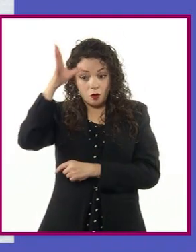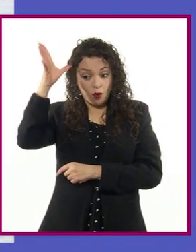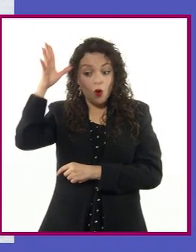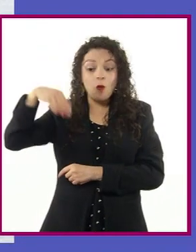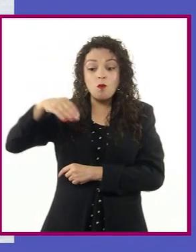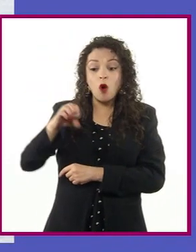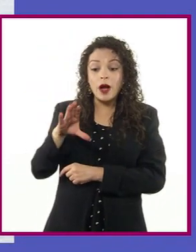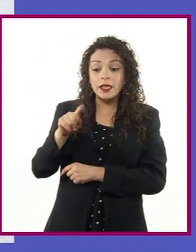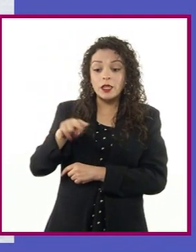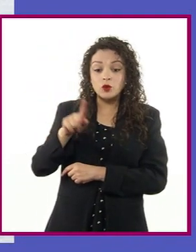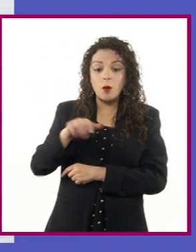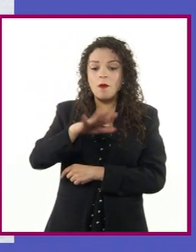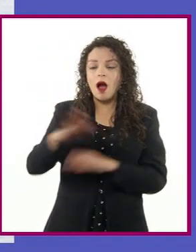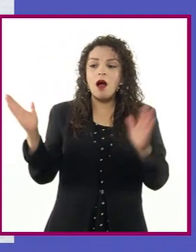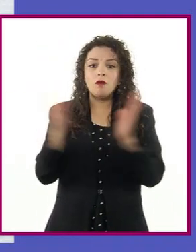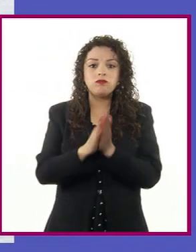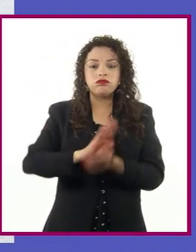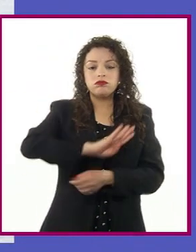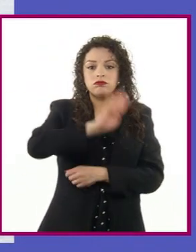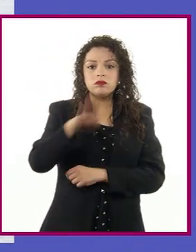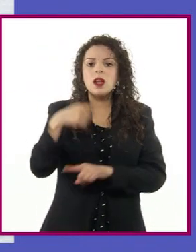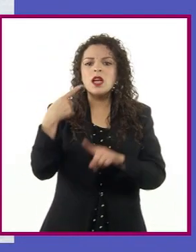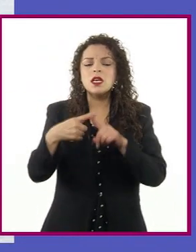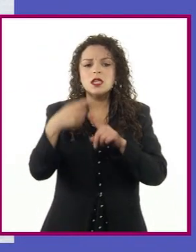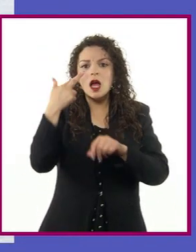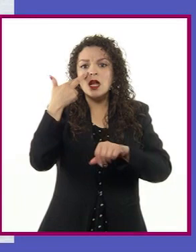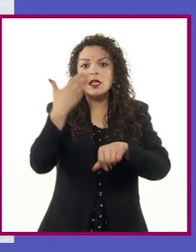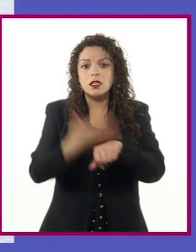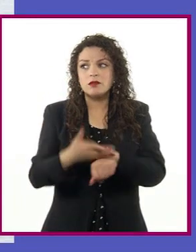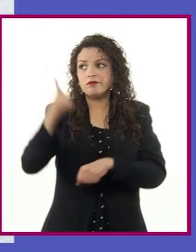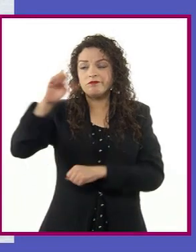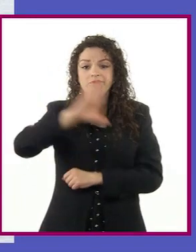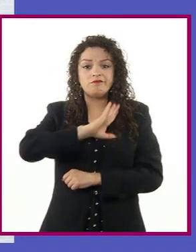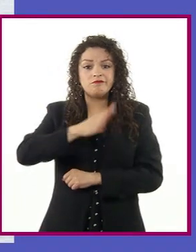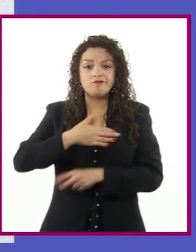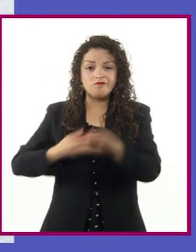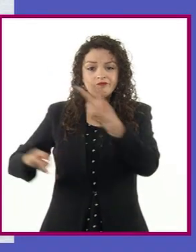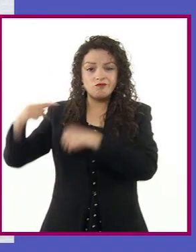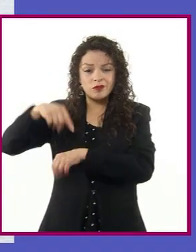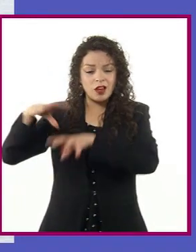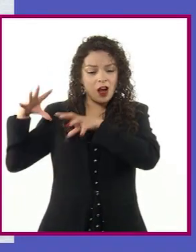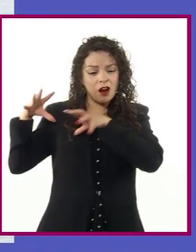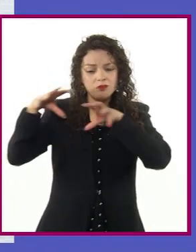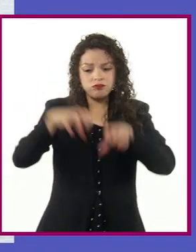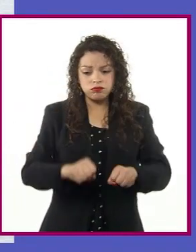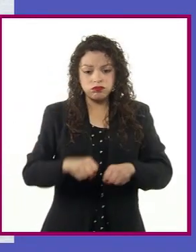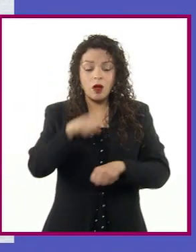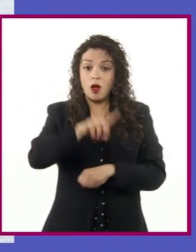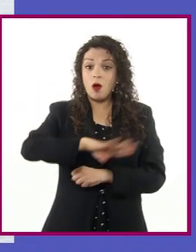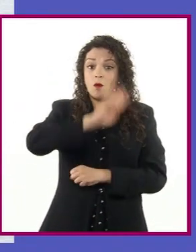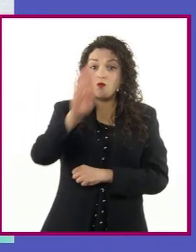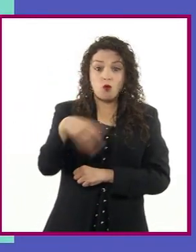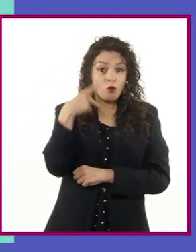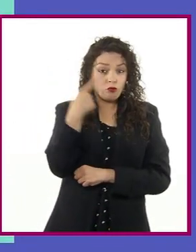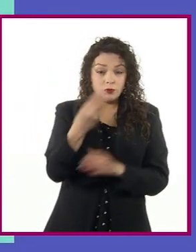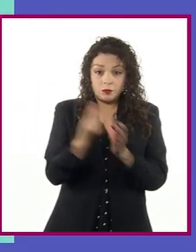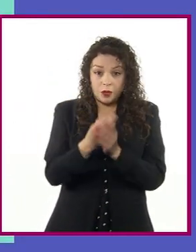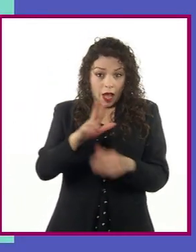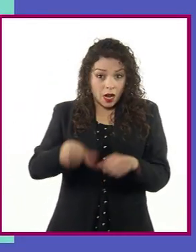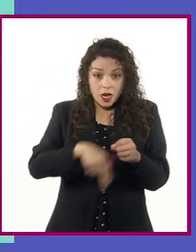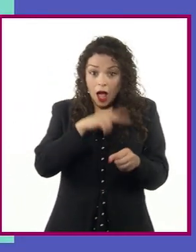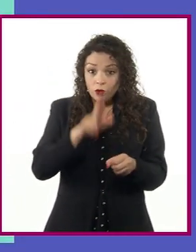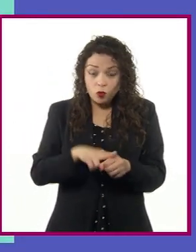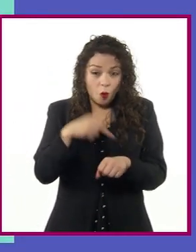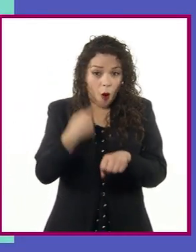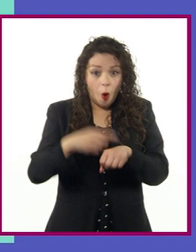gobernantes fue responsabilidad de los conquistadores españoles, que no murió por causas naturales.